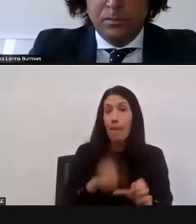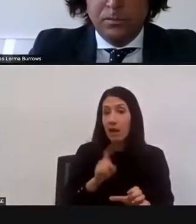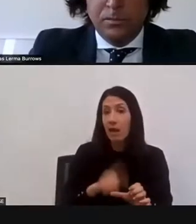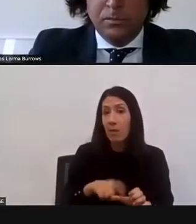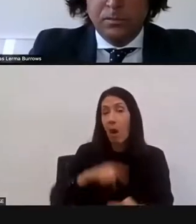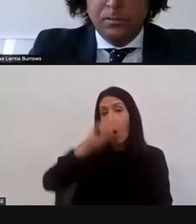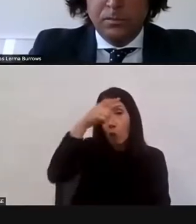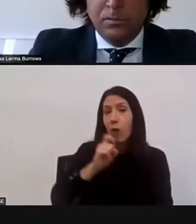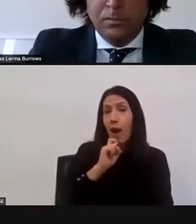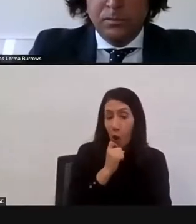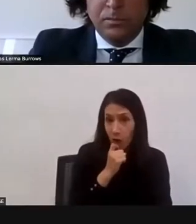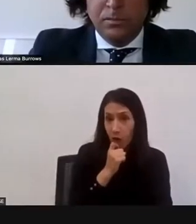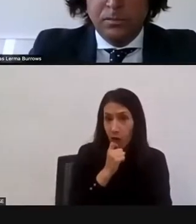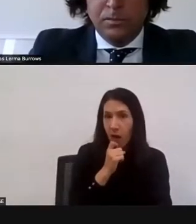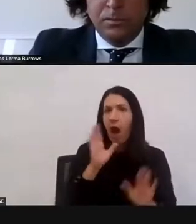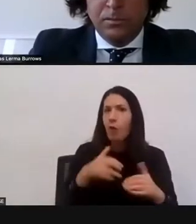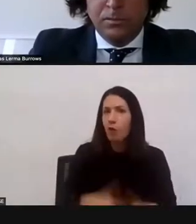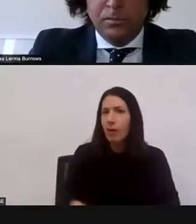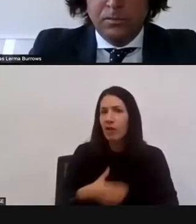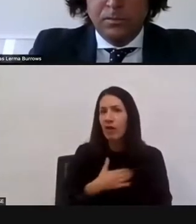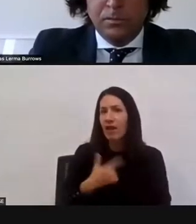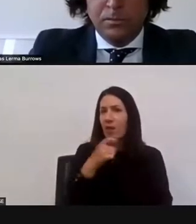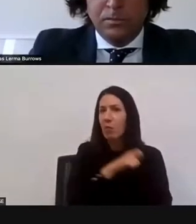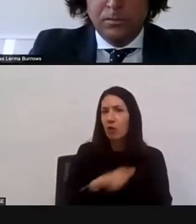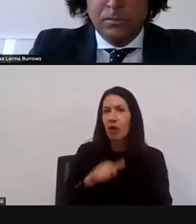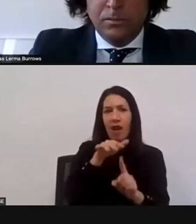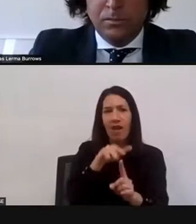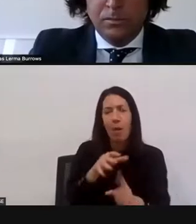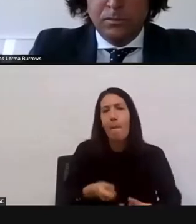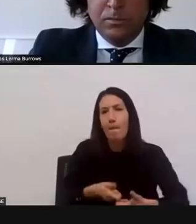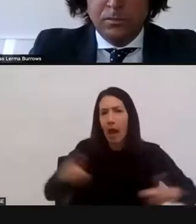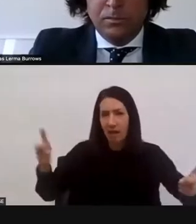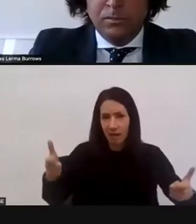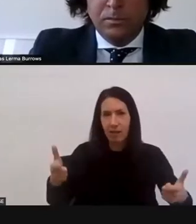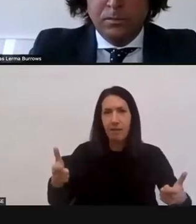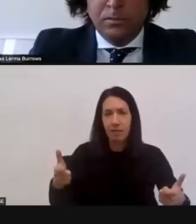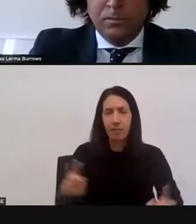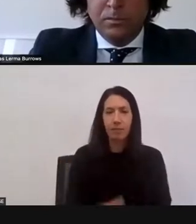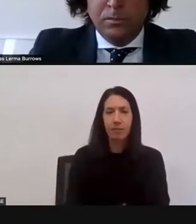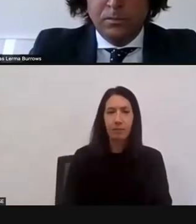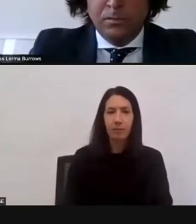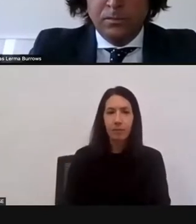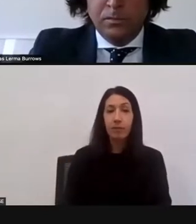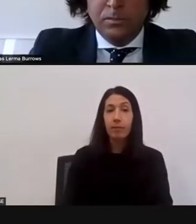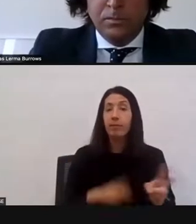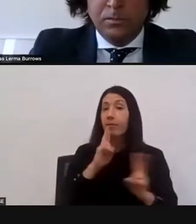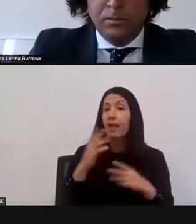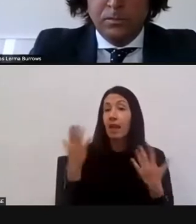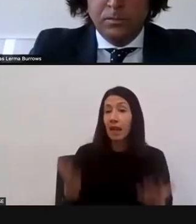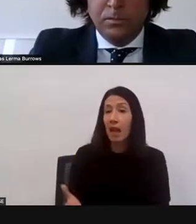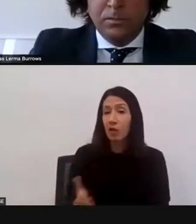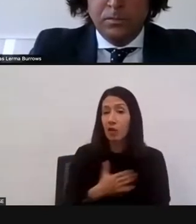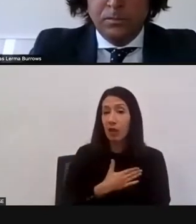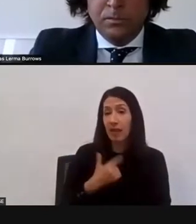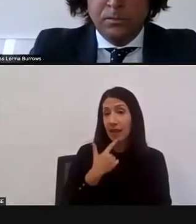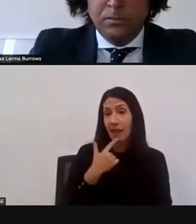del odio, cosechan más visionados y más reproducciones. Claro, eso, Nicolás, me lleva a que